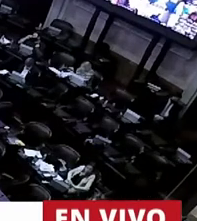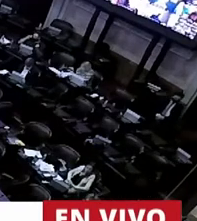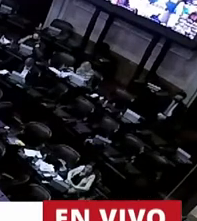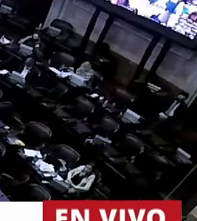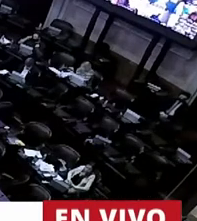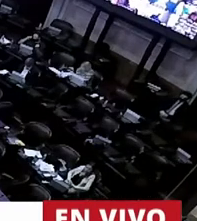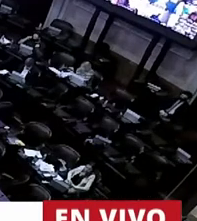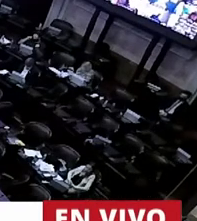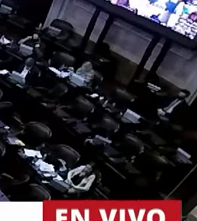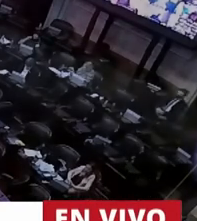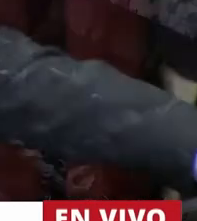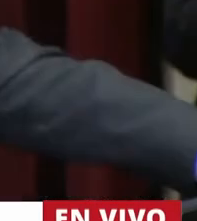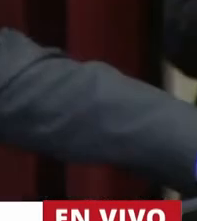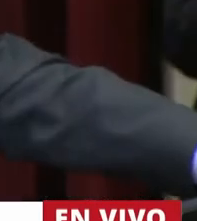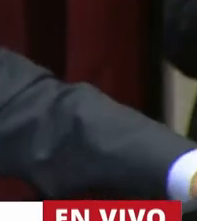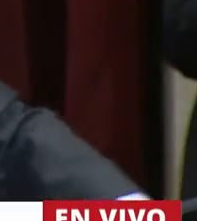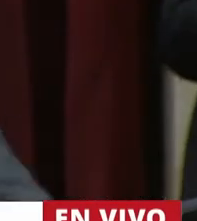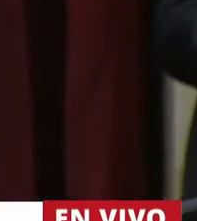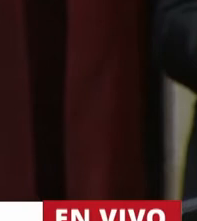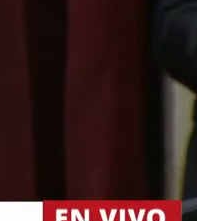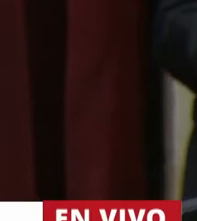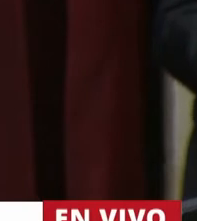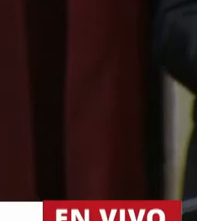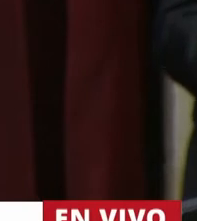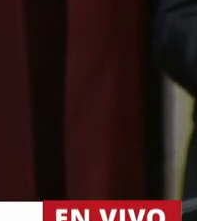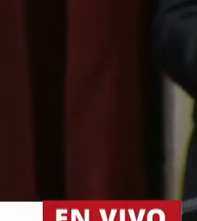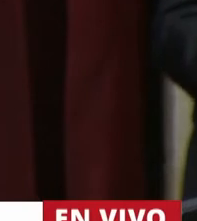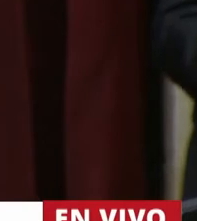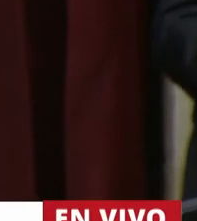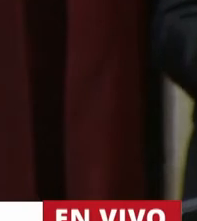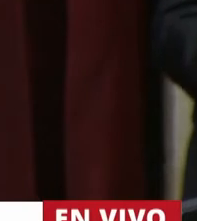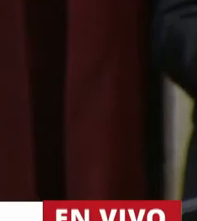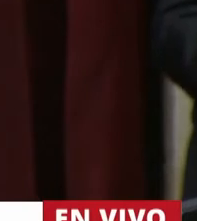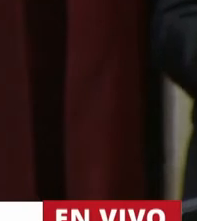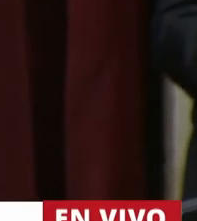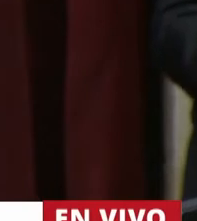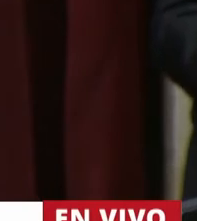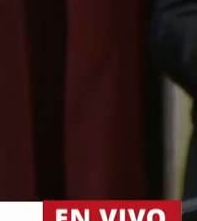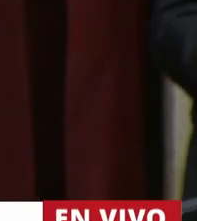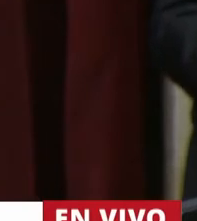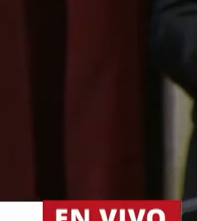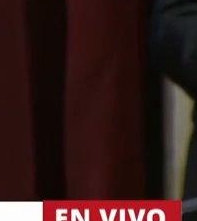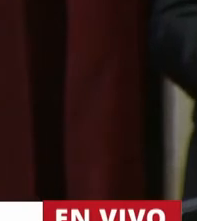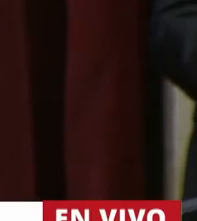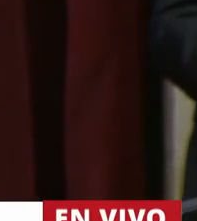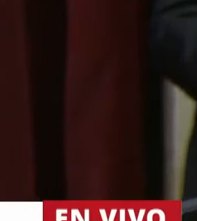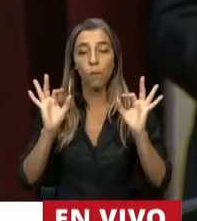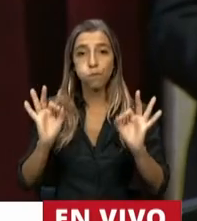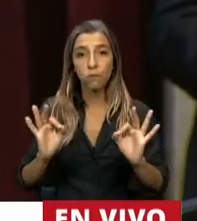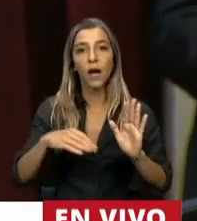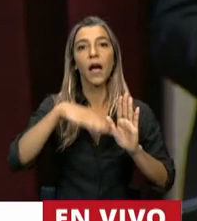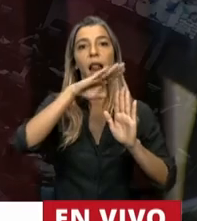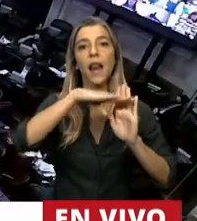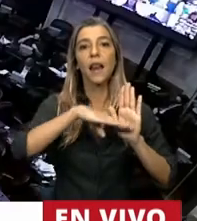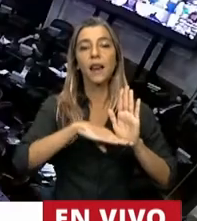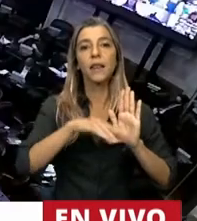Cerrada la votación, se tomará voto nominal a los diputados que no registraron su voto. Álvarez Felipe.